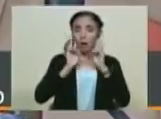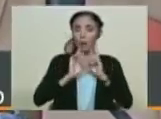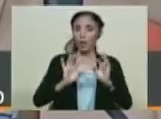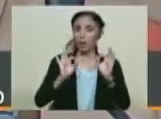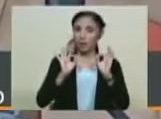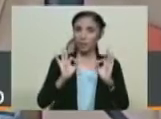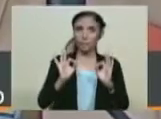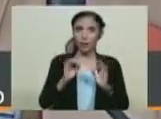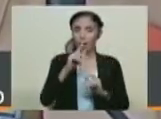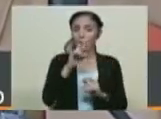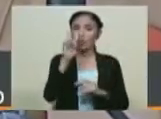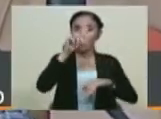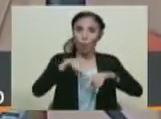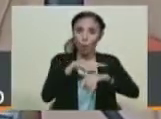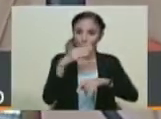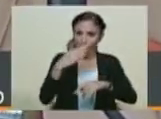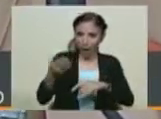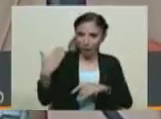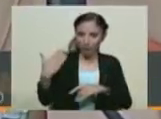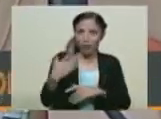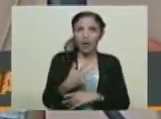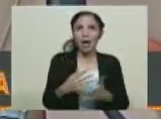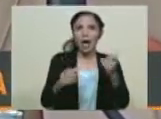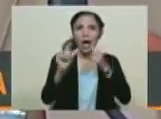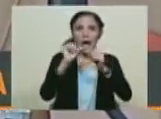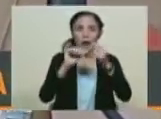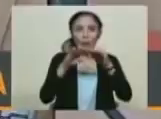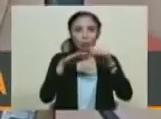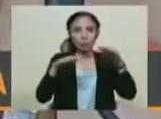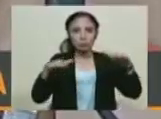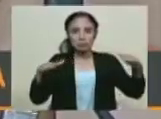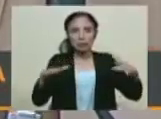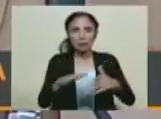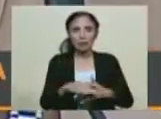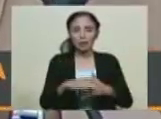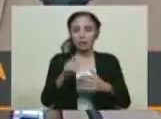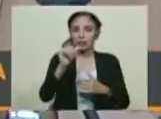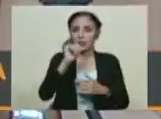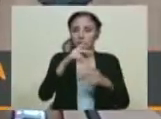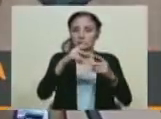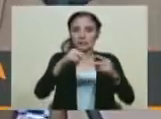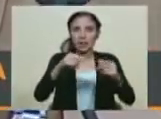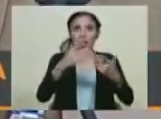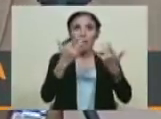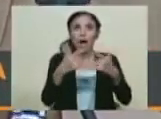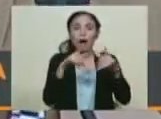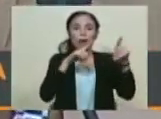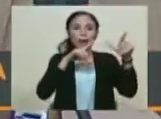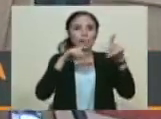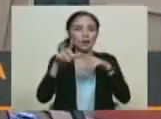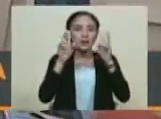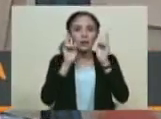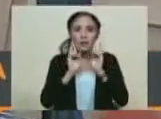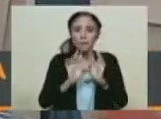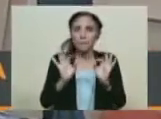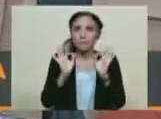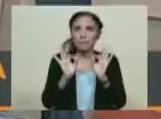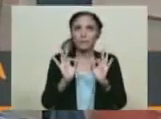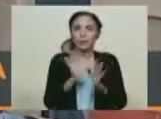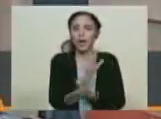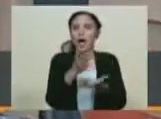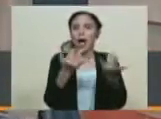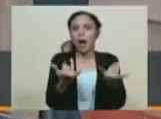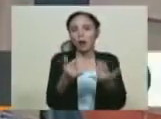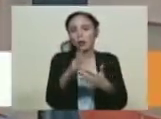hace 2 horas era agua de mar. Y ahora es agua totalmente potable.